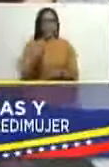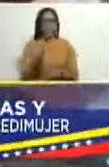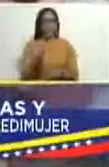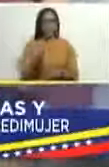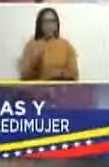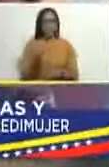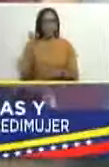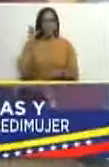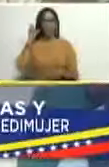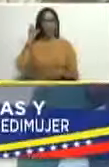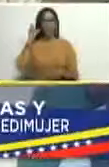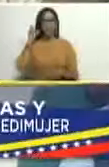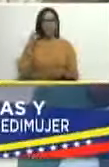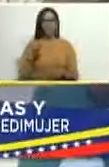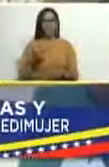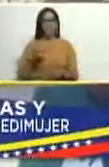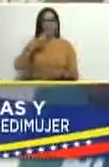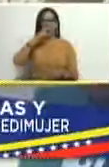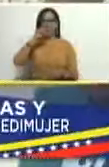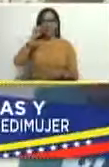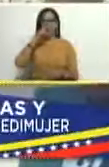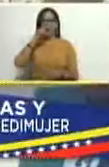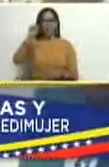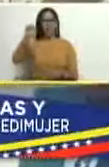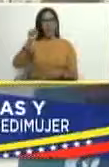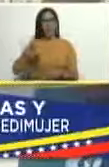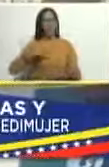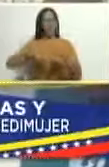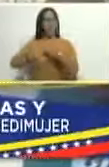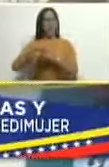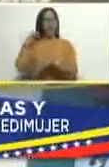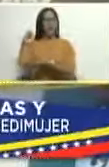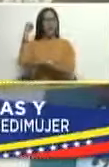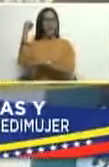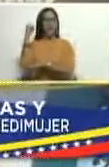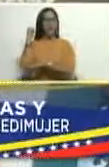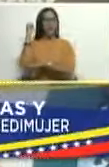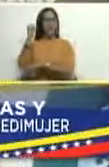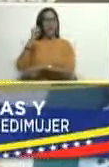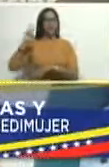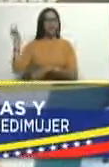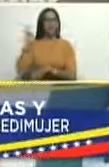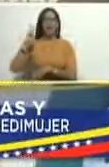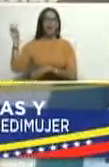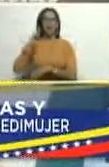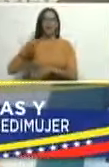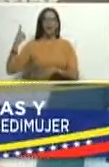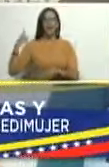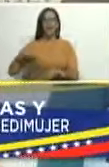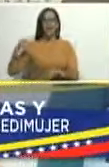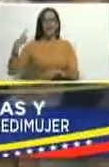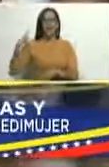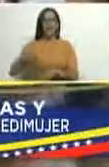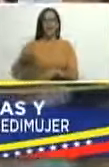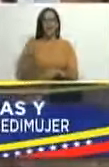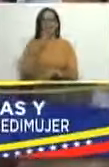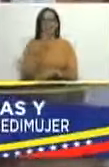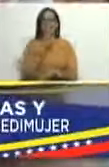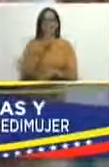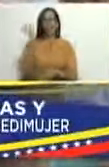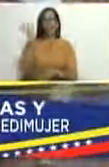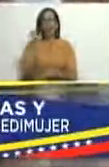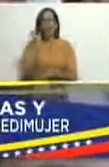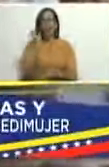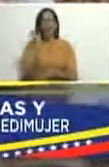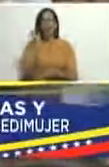Dice, escuchen, escuchen. Nico Nicolás, vamos a vencer. Venezuela tiene nombre de